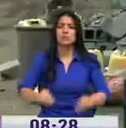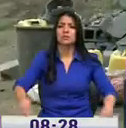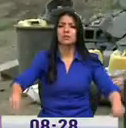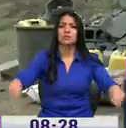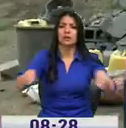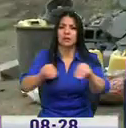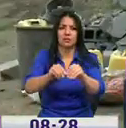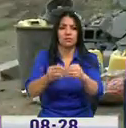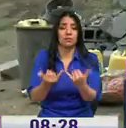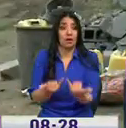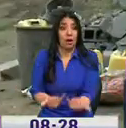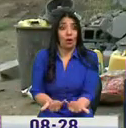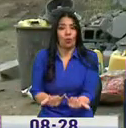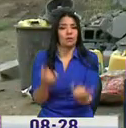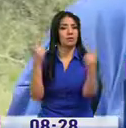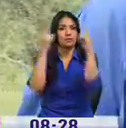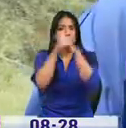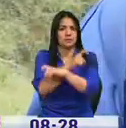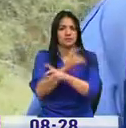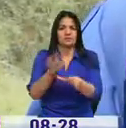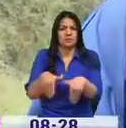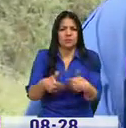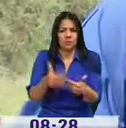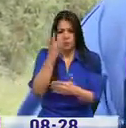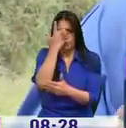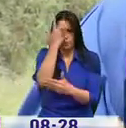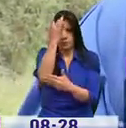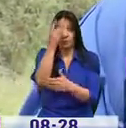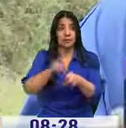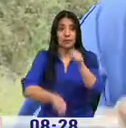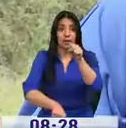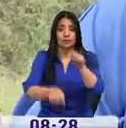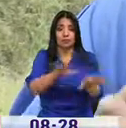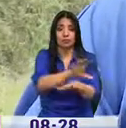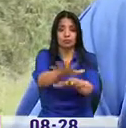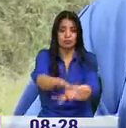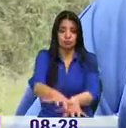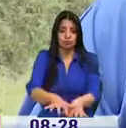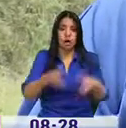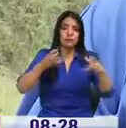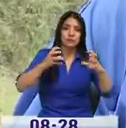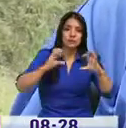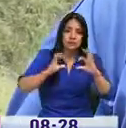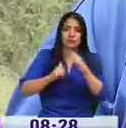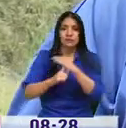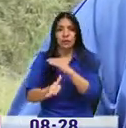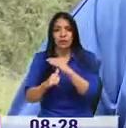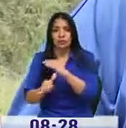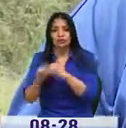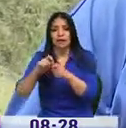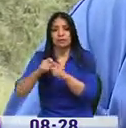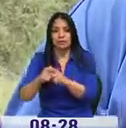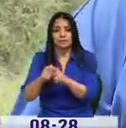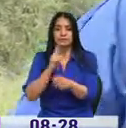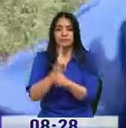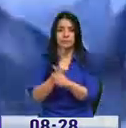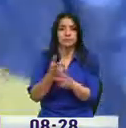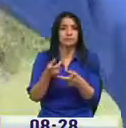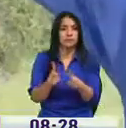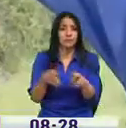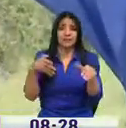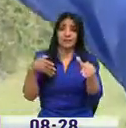en la actualidad sea complicado. O sea, ya le dañaron los sembríos de maíz, de frijol, de habas, y tuvieron la osadía incluso de